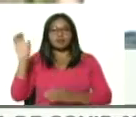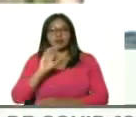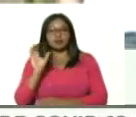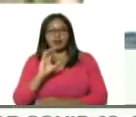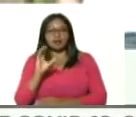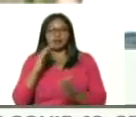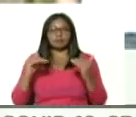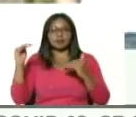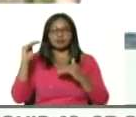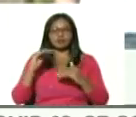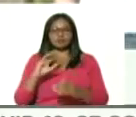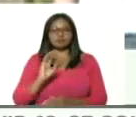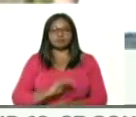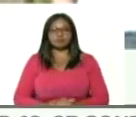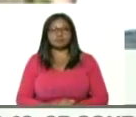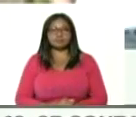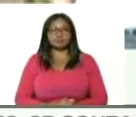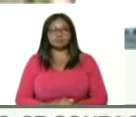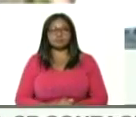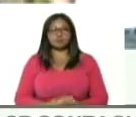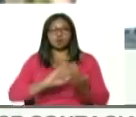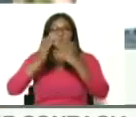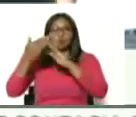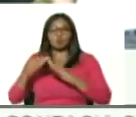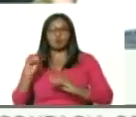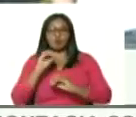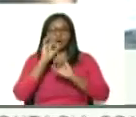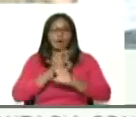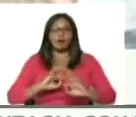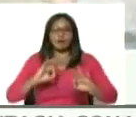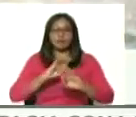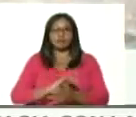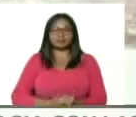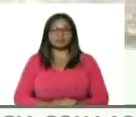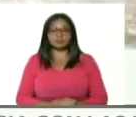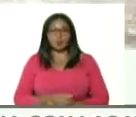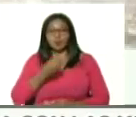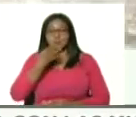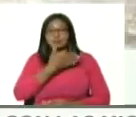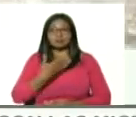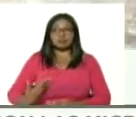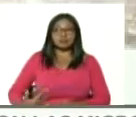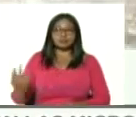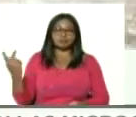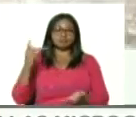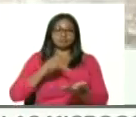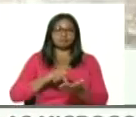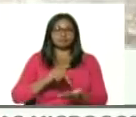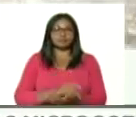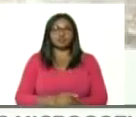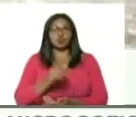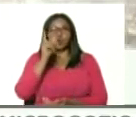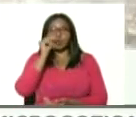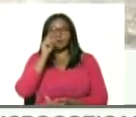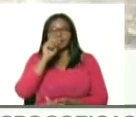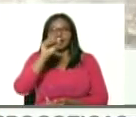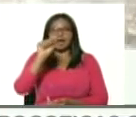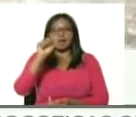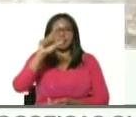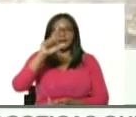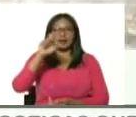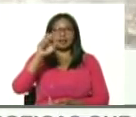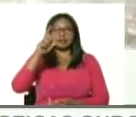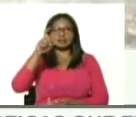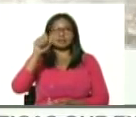indómita. ¿Comuna o nada? Ah, bueno, presidente, aquí está Alexandre, que ese muchacho, un aplauso para